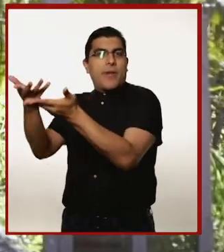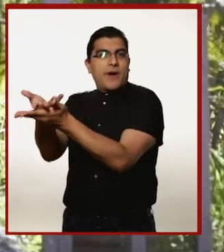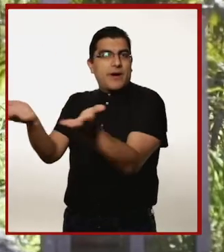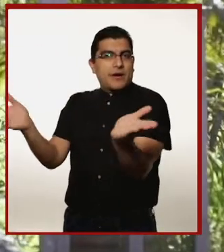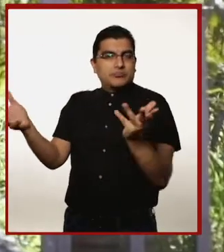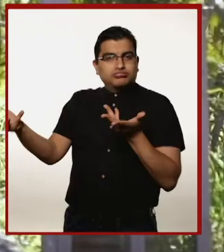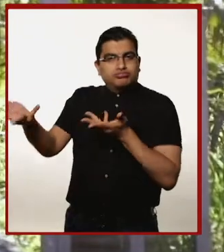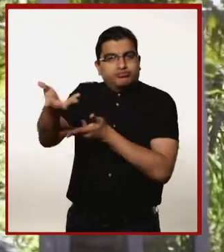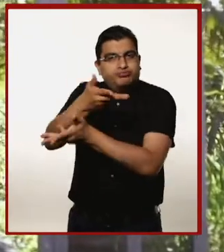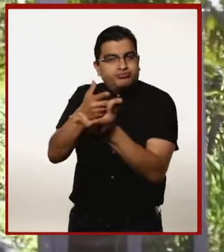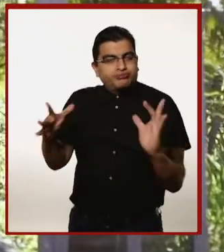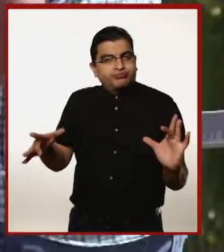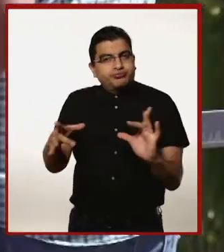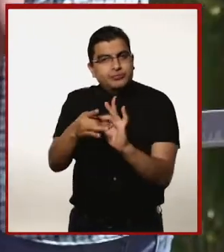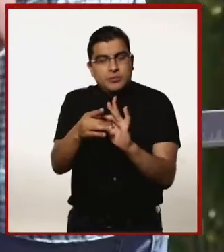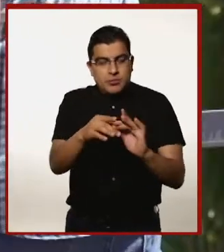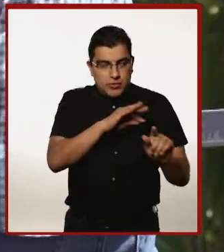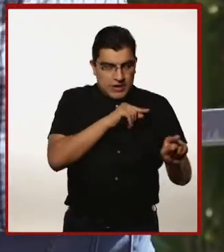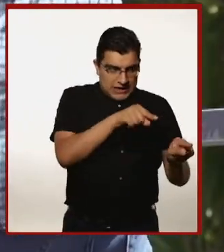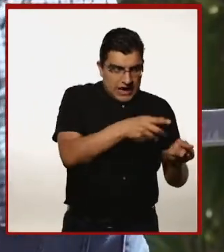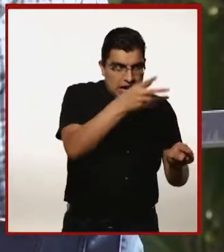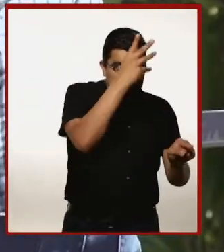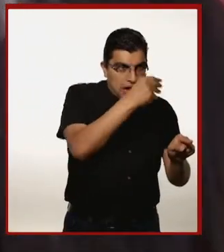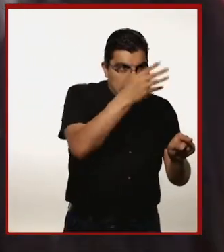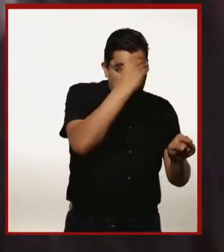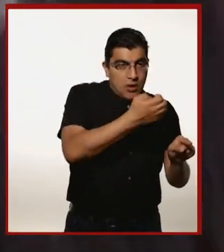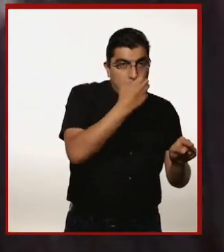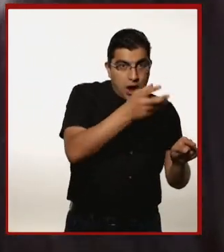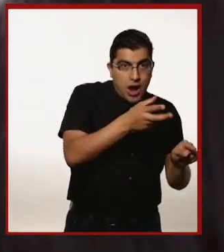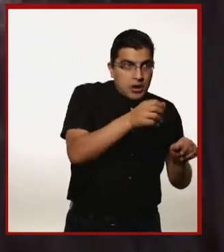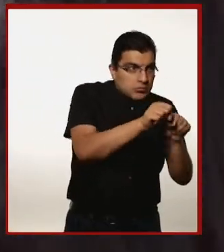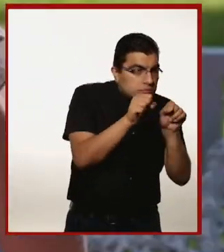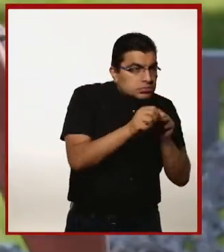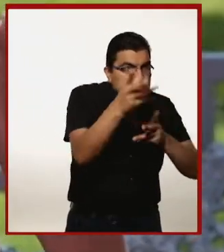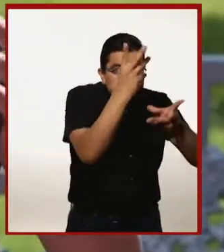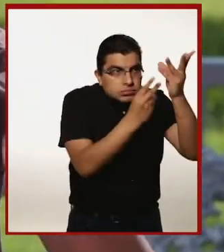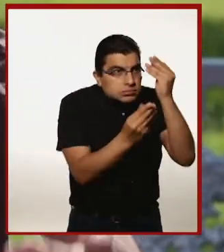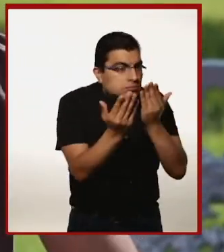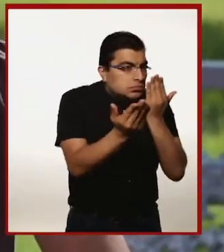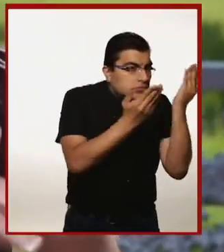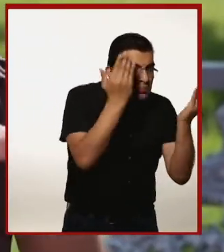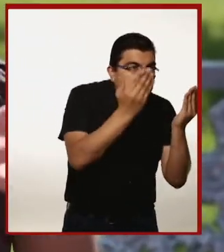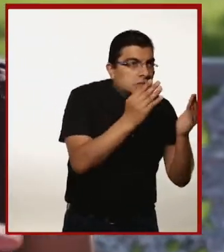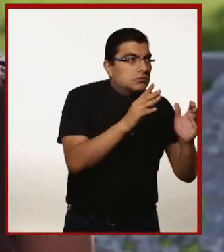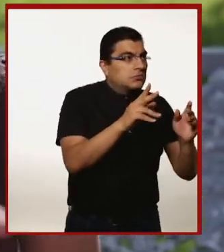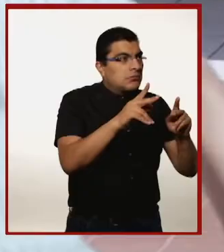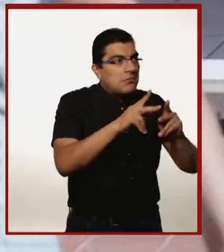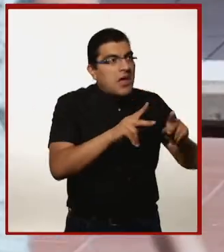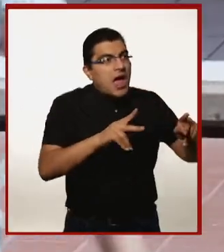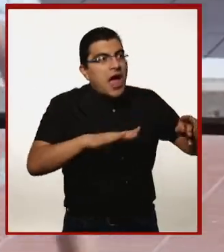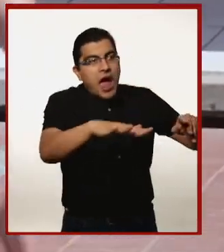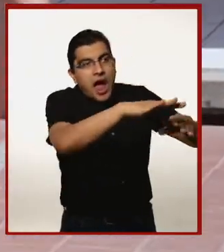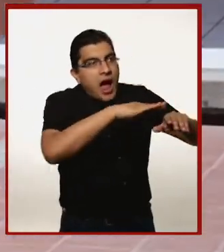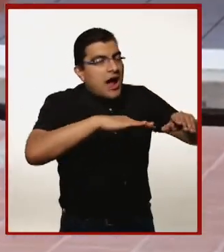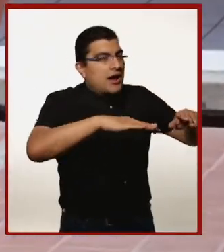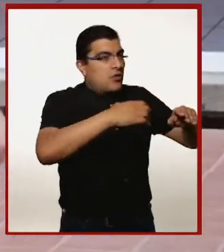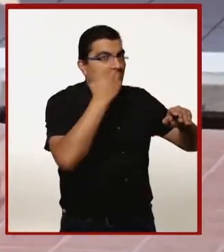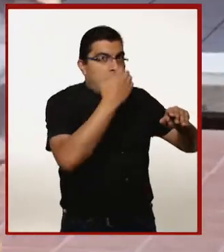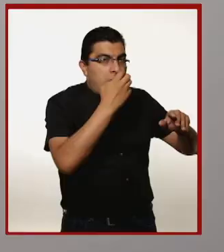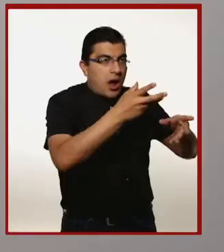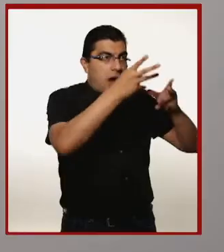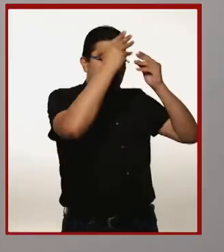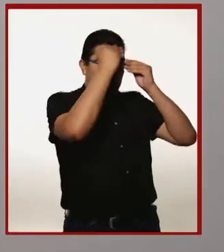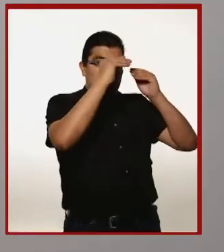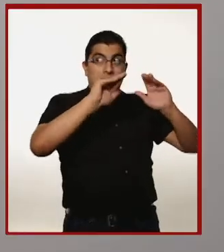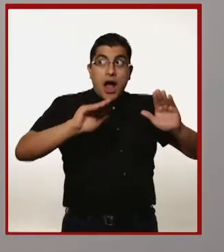en la comunidad. Entonces, el que podamos trasladar eso que aprendimos en las aulas o en el patio, en la escuela